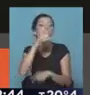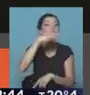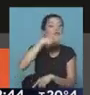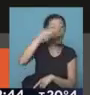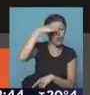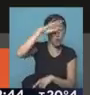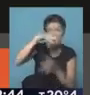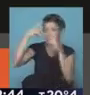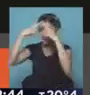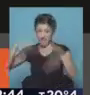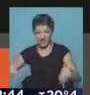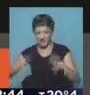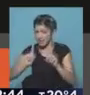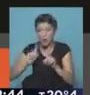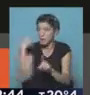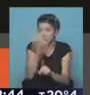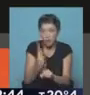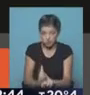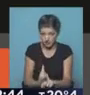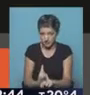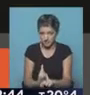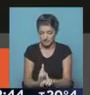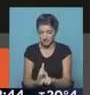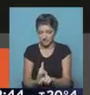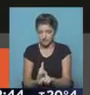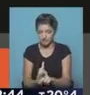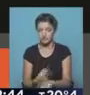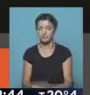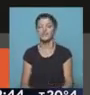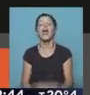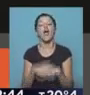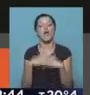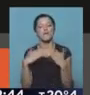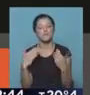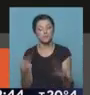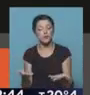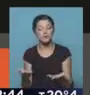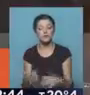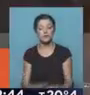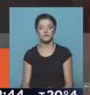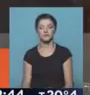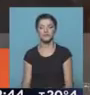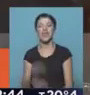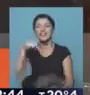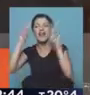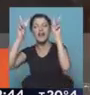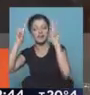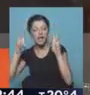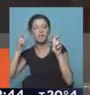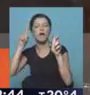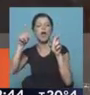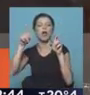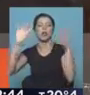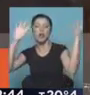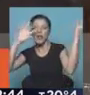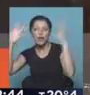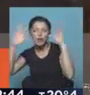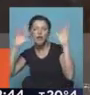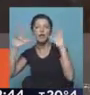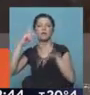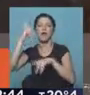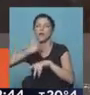los países que tienen más alto grado de desarrollo. Entonces me parece que si hay algo que está revelando el tema del cambio climático, la discusión del cambio climático, es esta fractura entre